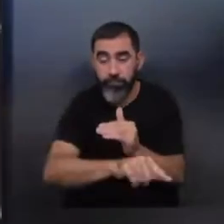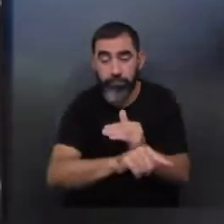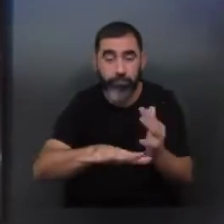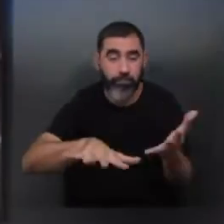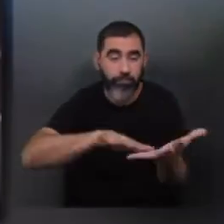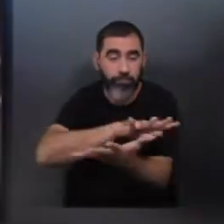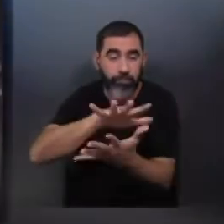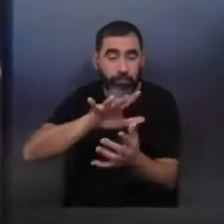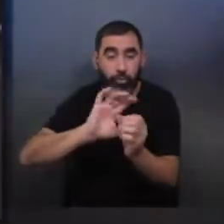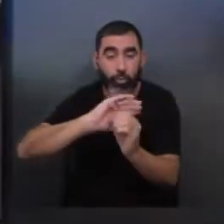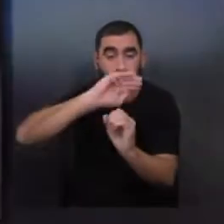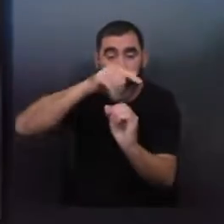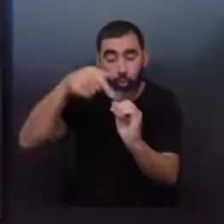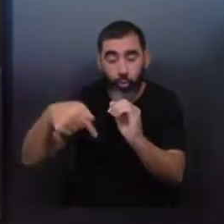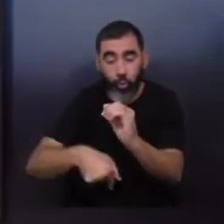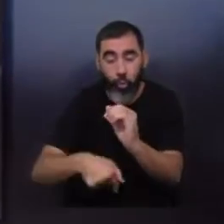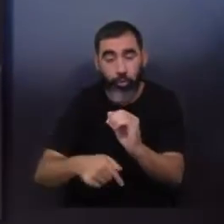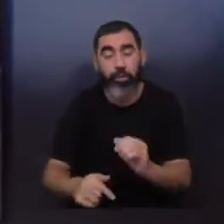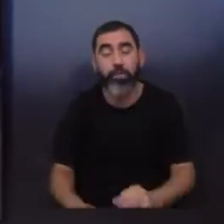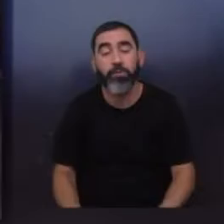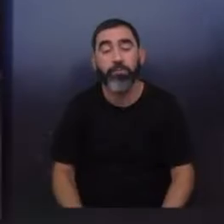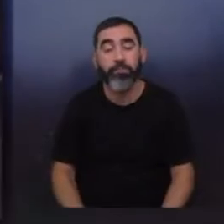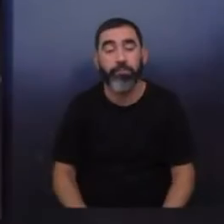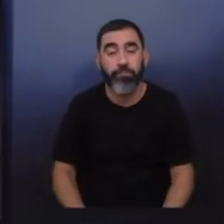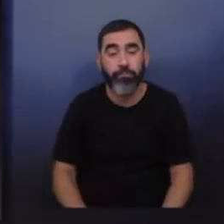regiones polares.